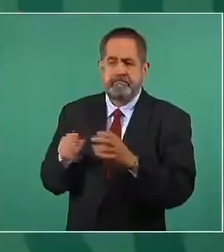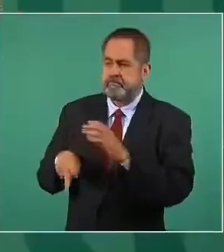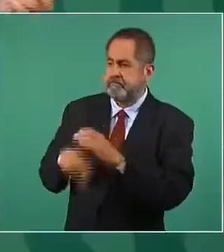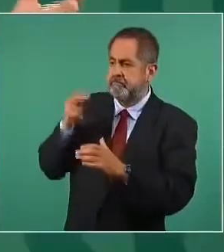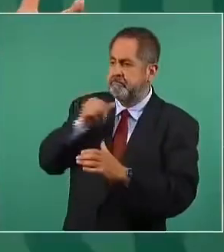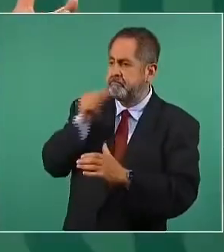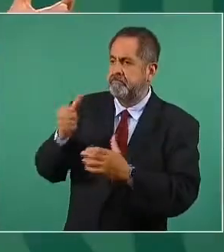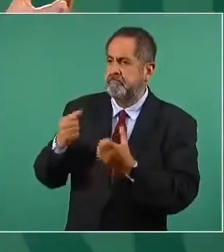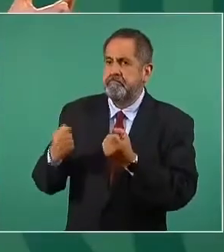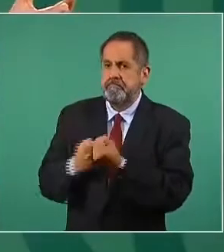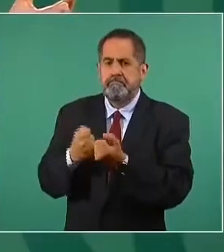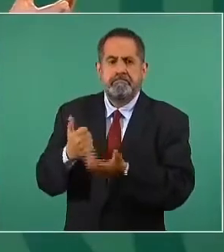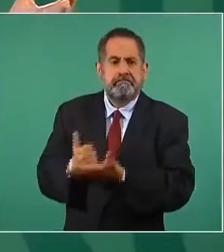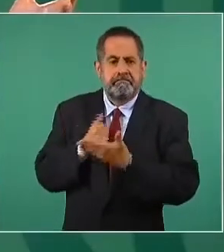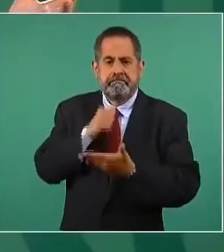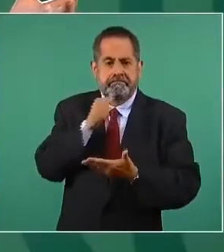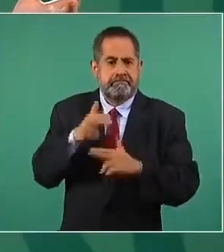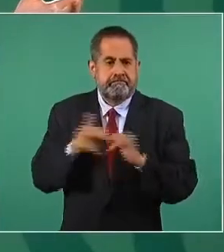social